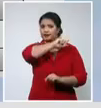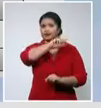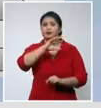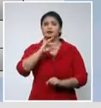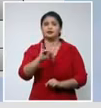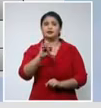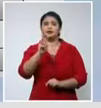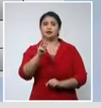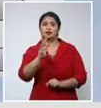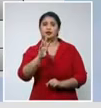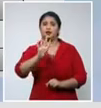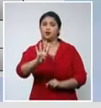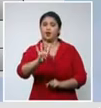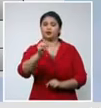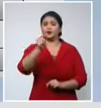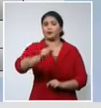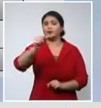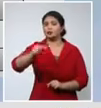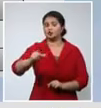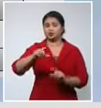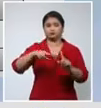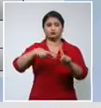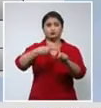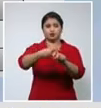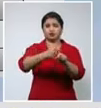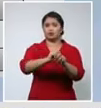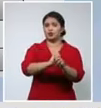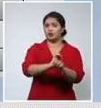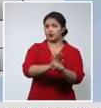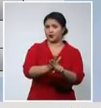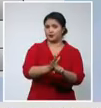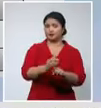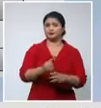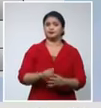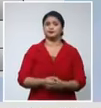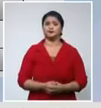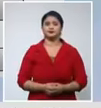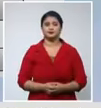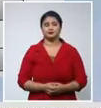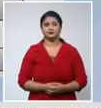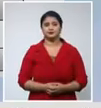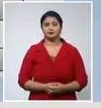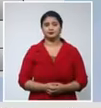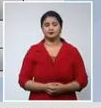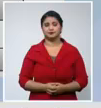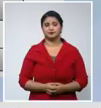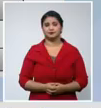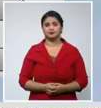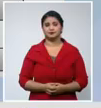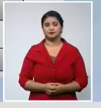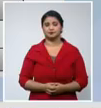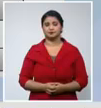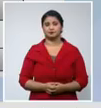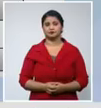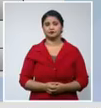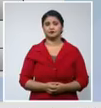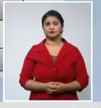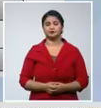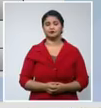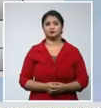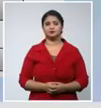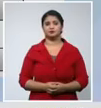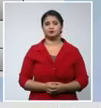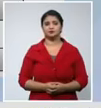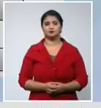734 personas se diagnosticaron con COVID-19. De esta forma, Cuba